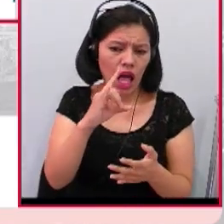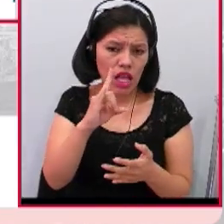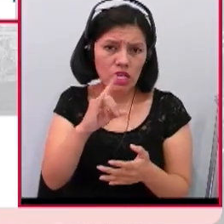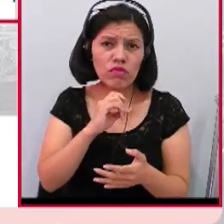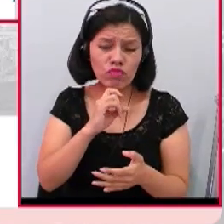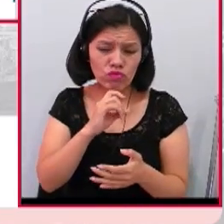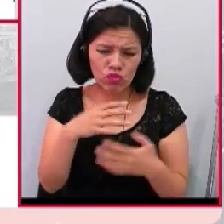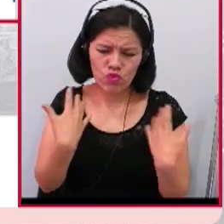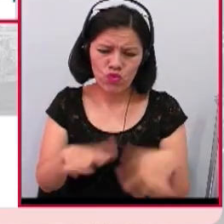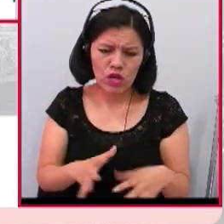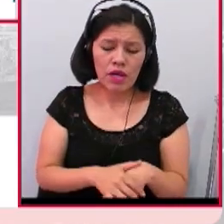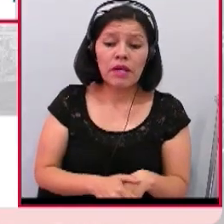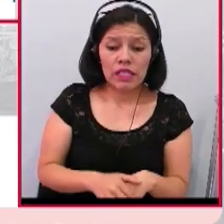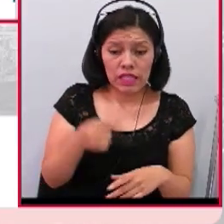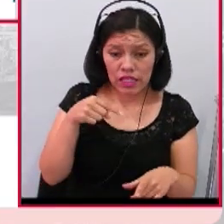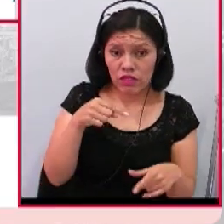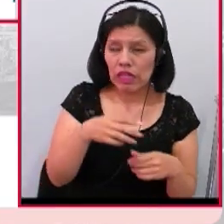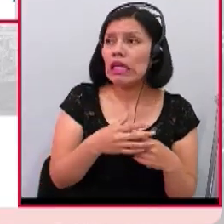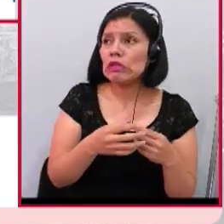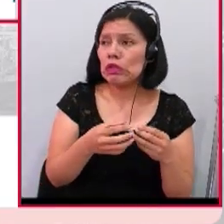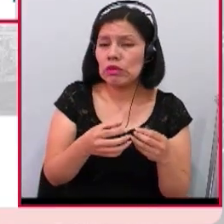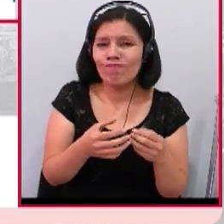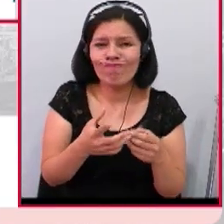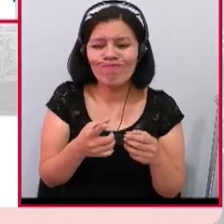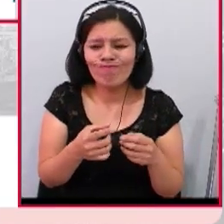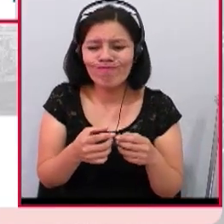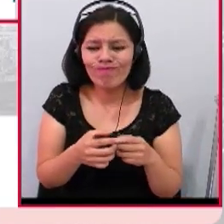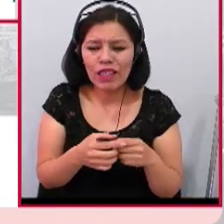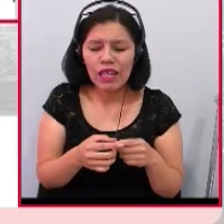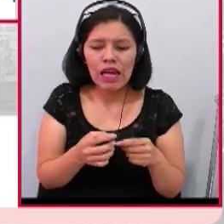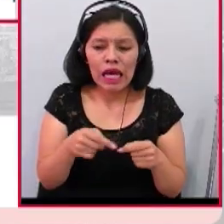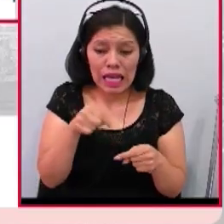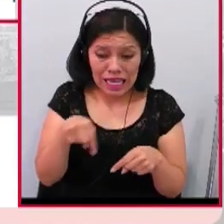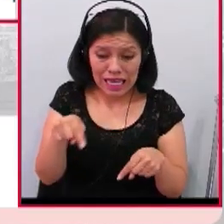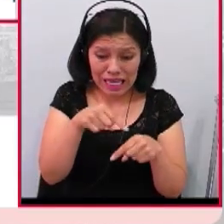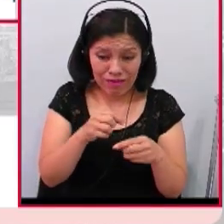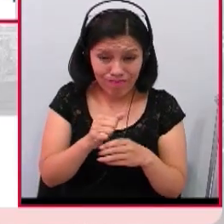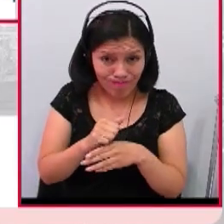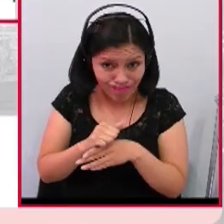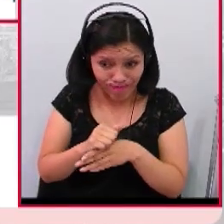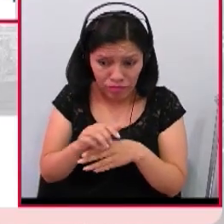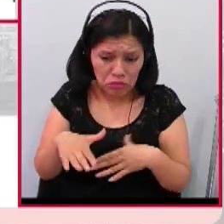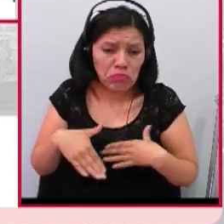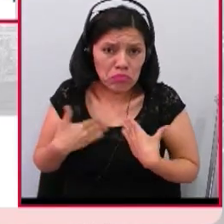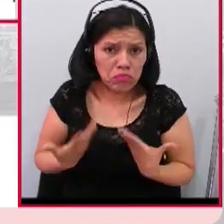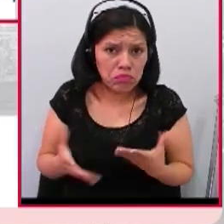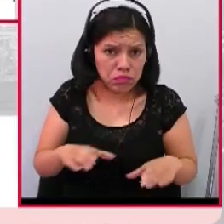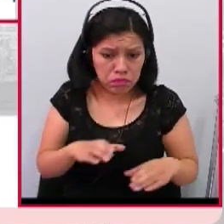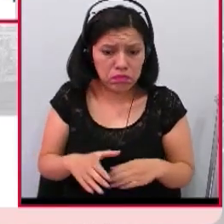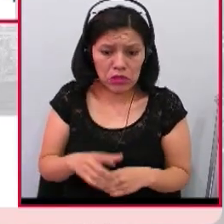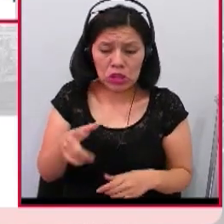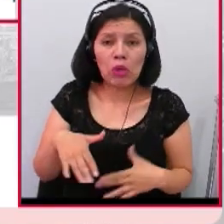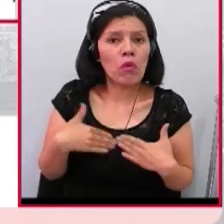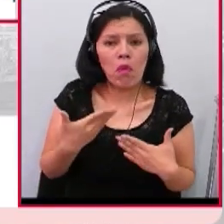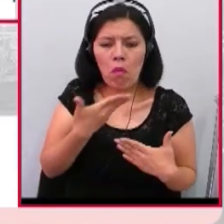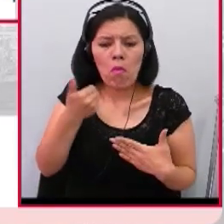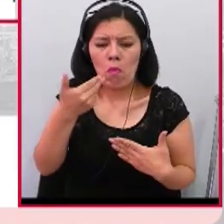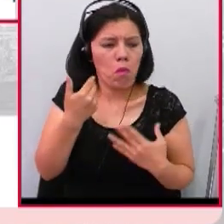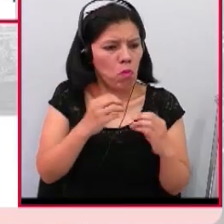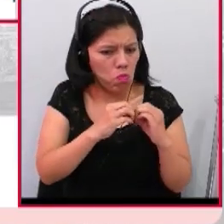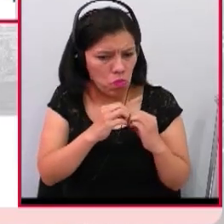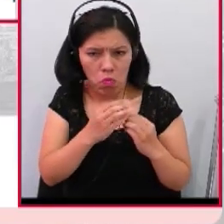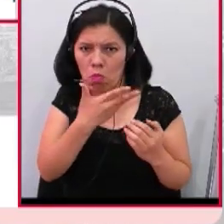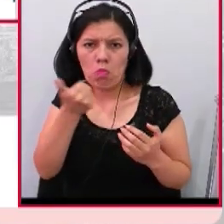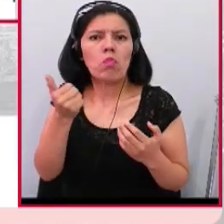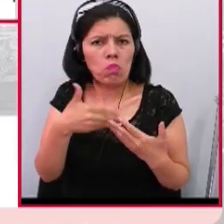convertidores. Entonces, es síntoma de que sí, estas prácticas están funcionando y que sí se puede y se puede más todavía.